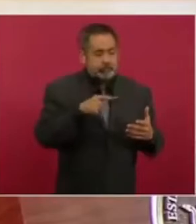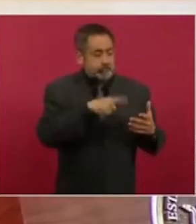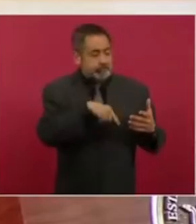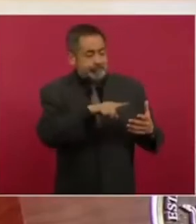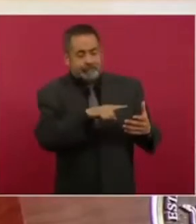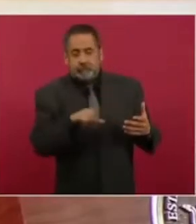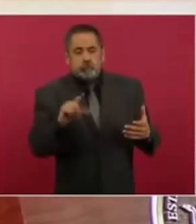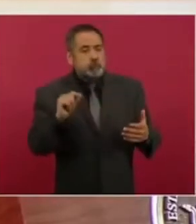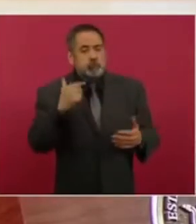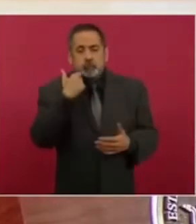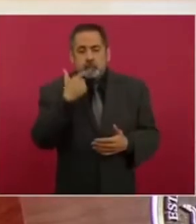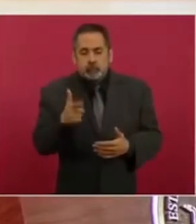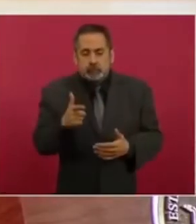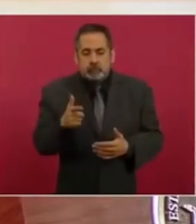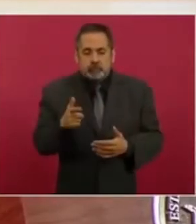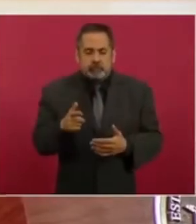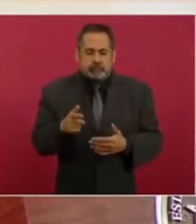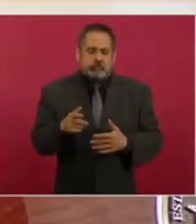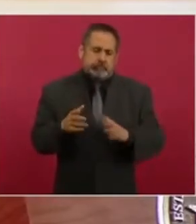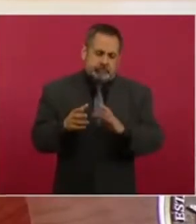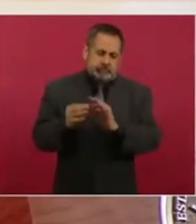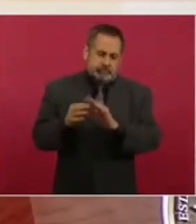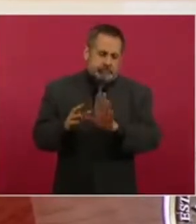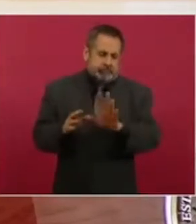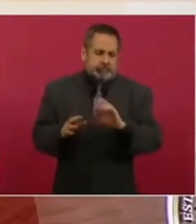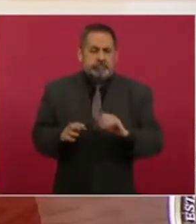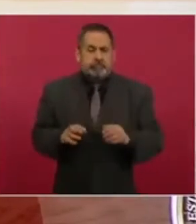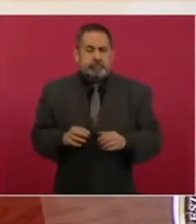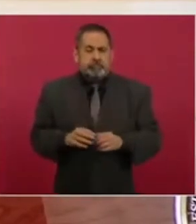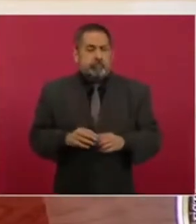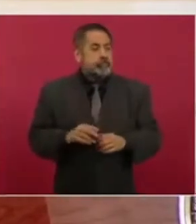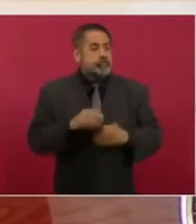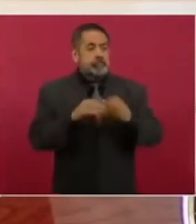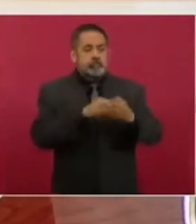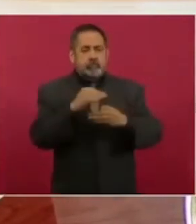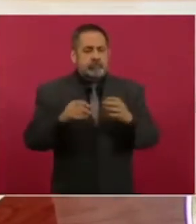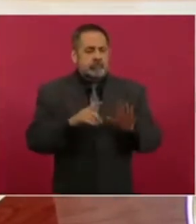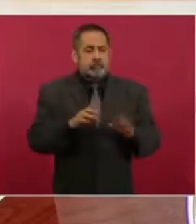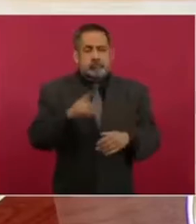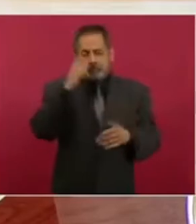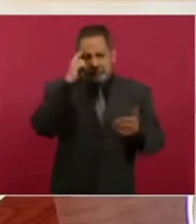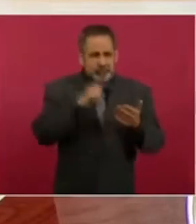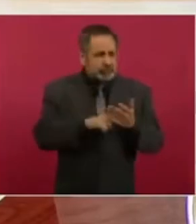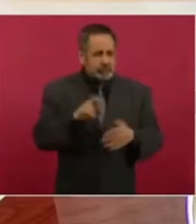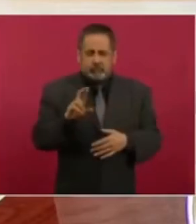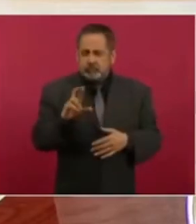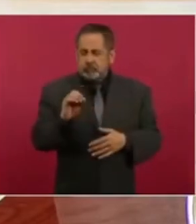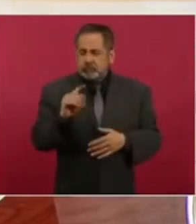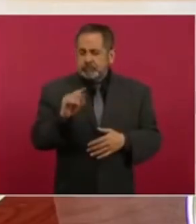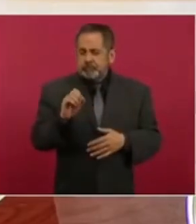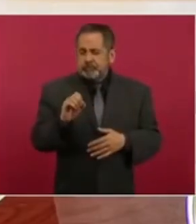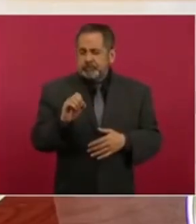no, hay que generalizar, incluso no creo que Roberto Hernández se oponga.